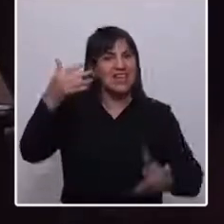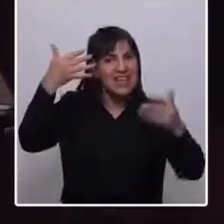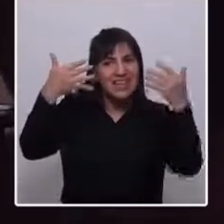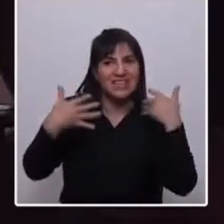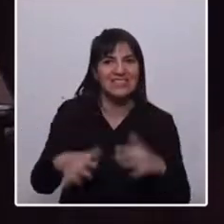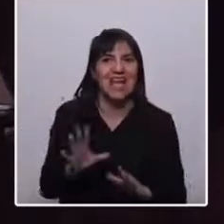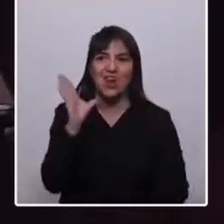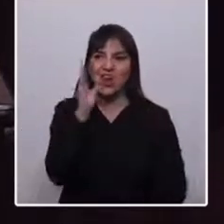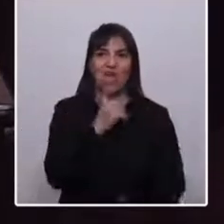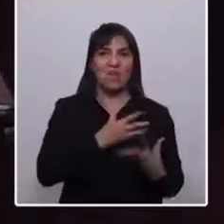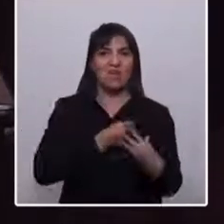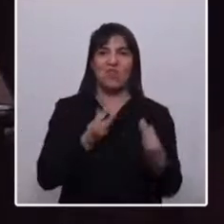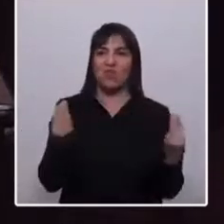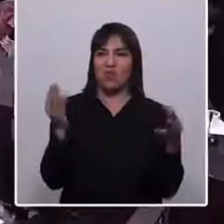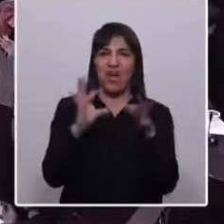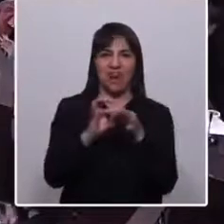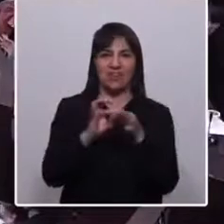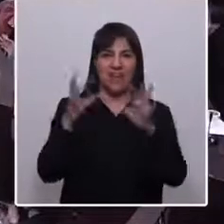tenemos miedo. Muchas gracias.